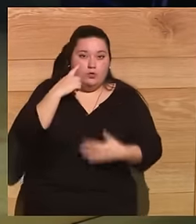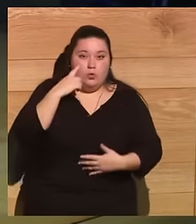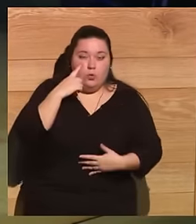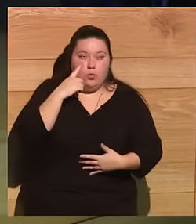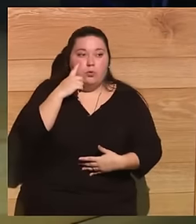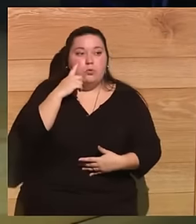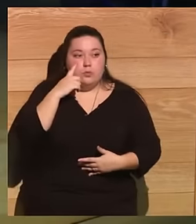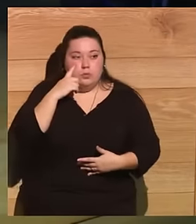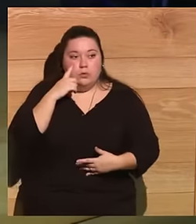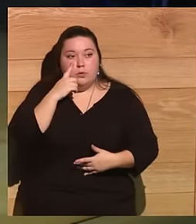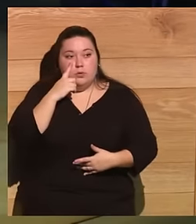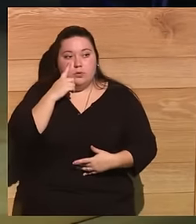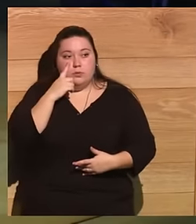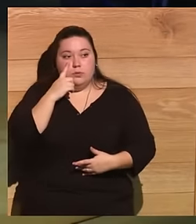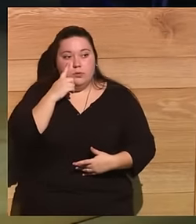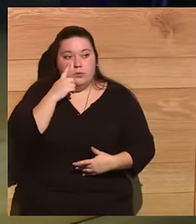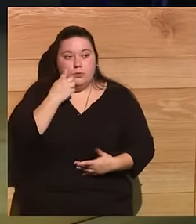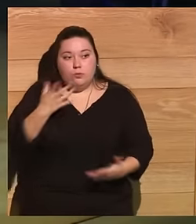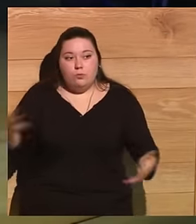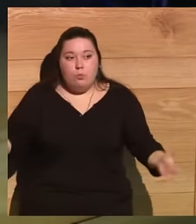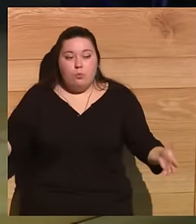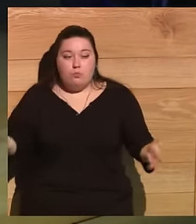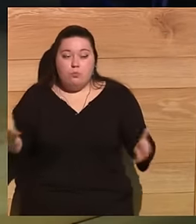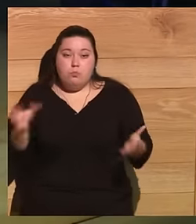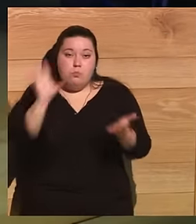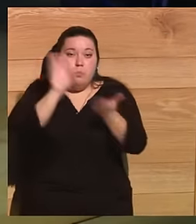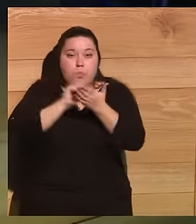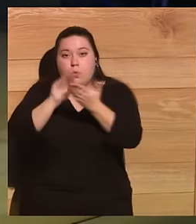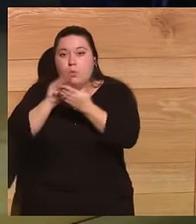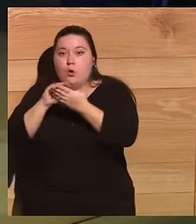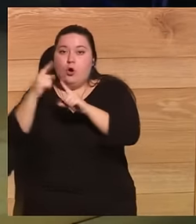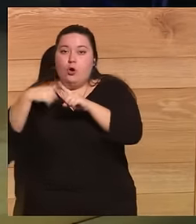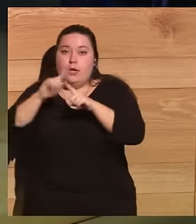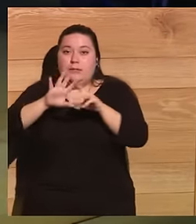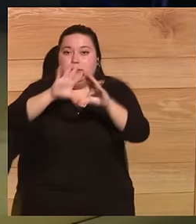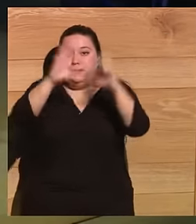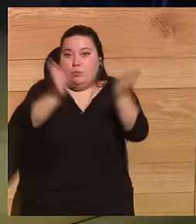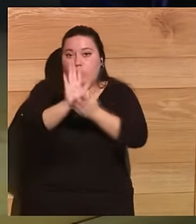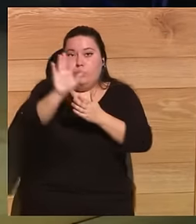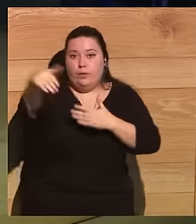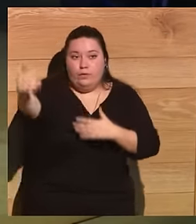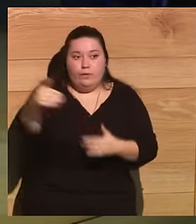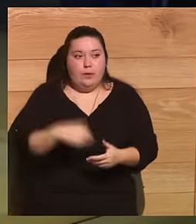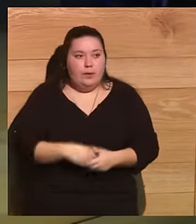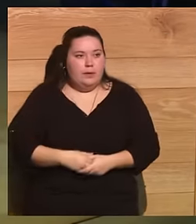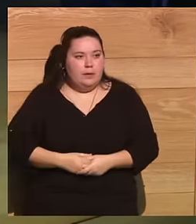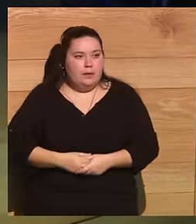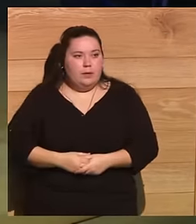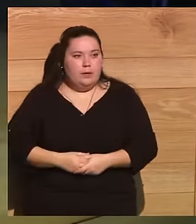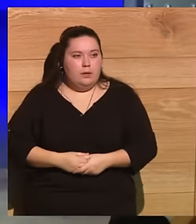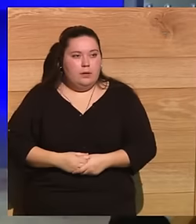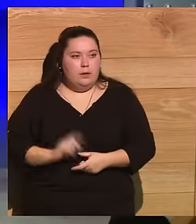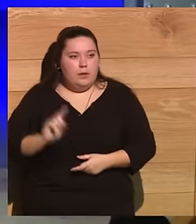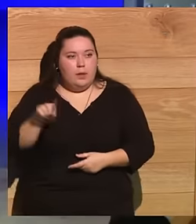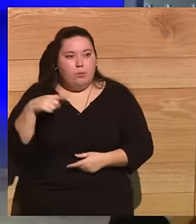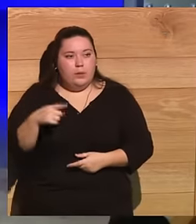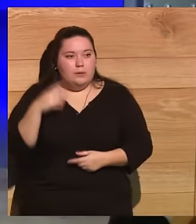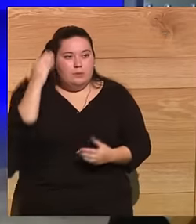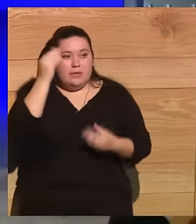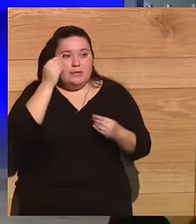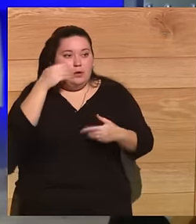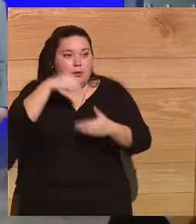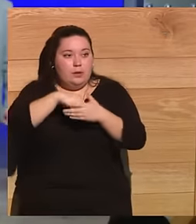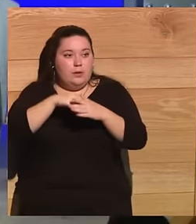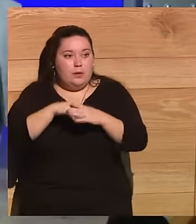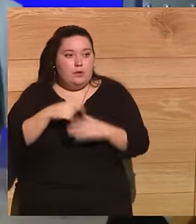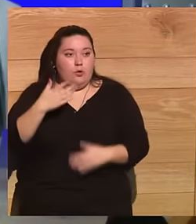informa sobre el mundo exterior. Y luego tenemos el cogitare, que es el de pensar en el centro y luego meditar en la